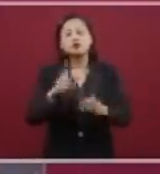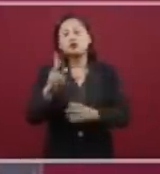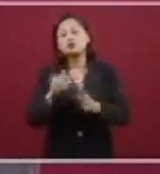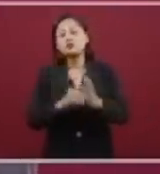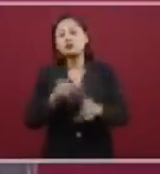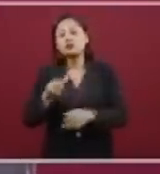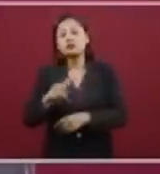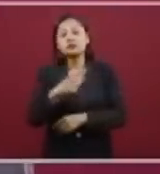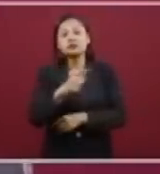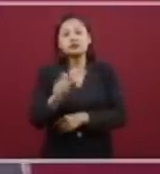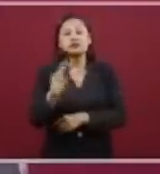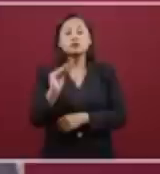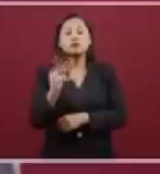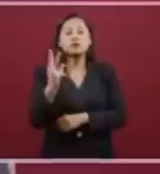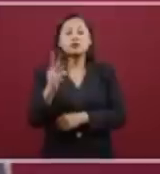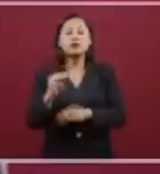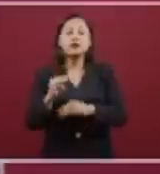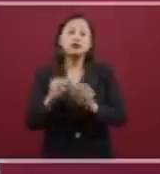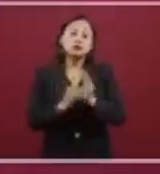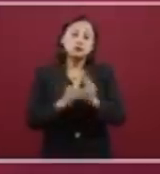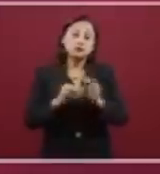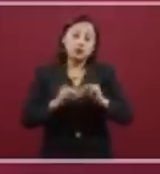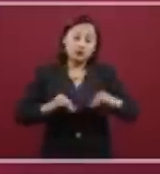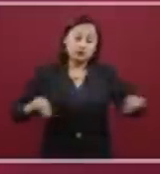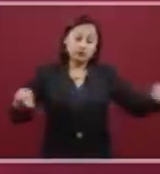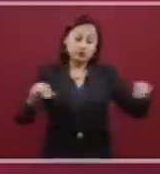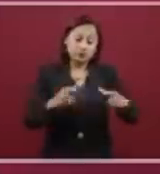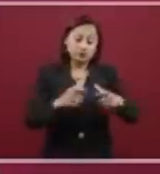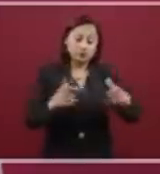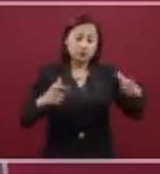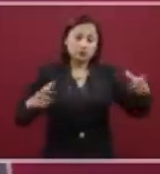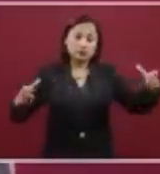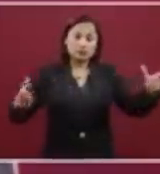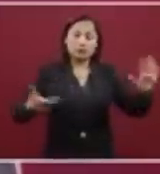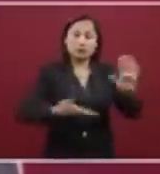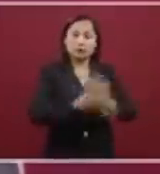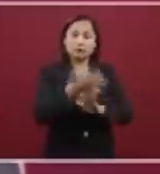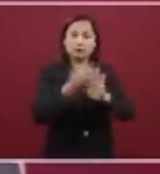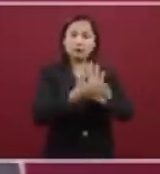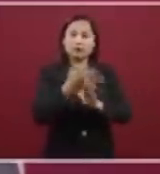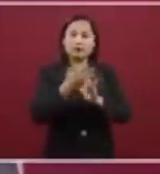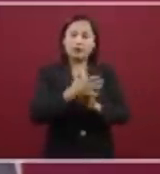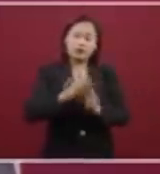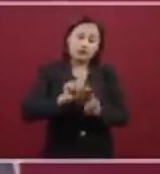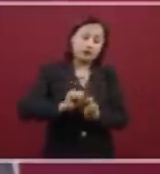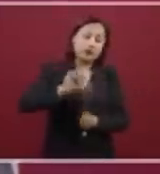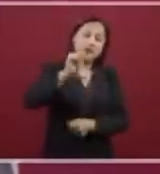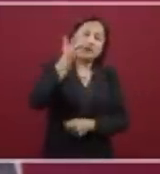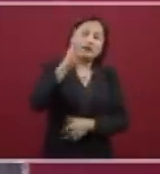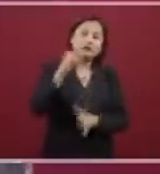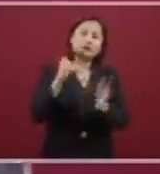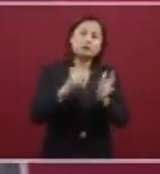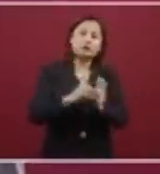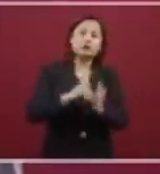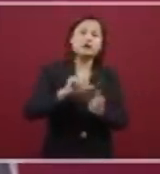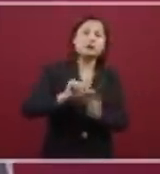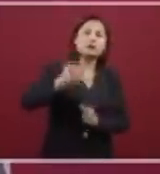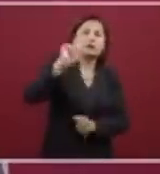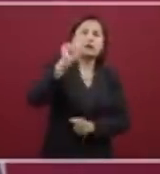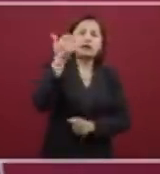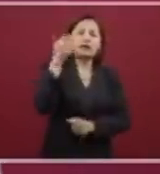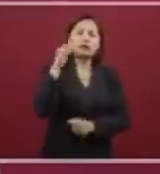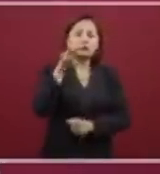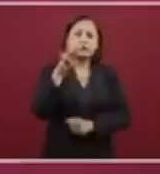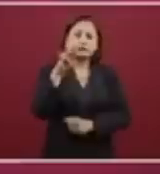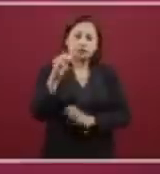792.000 la torre de control pasó de 10 mil a 19 mil metros cuadrados las puertas de contacto en